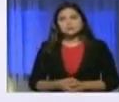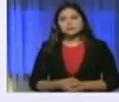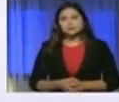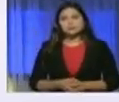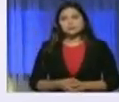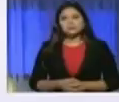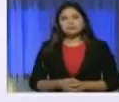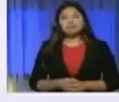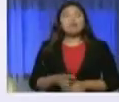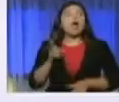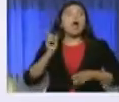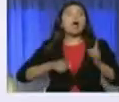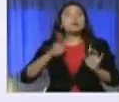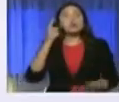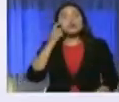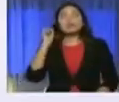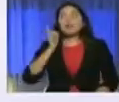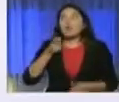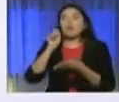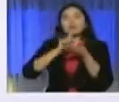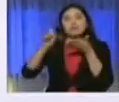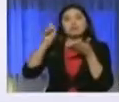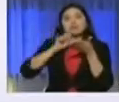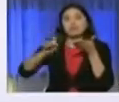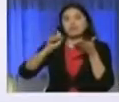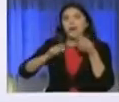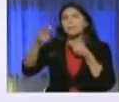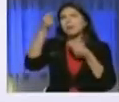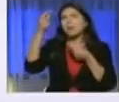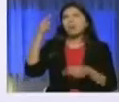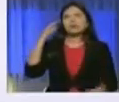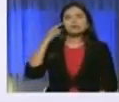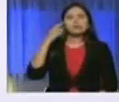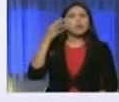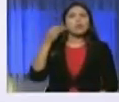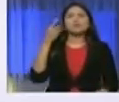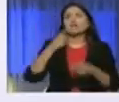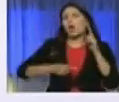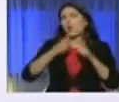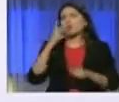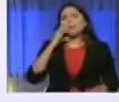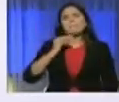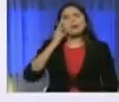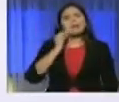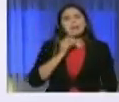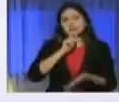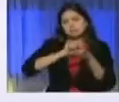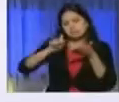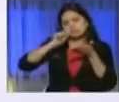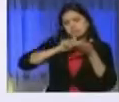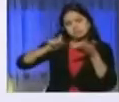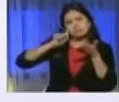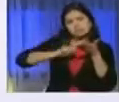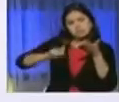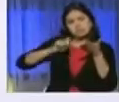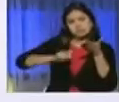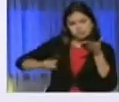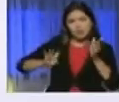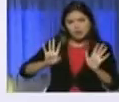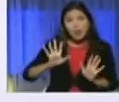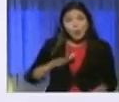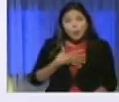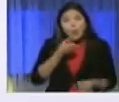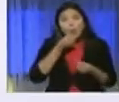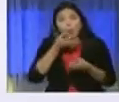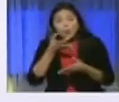Algún día habrá que escribir las memorias de tantas cosas que vivimos con el comandante Chávez. Yo les puedo contar,